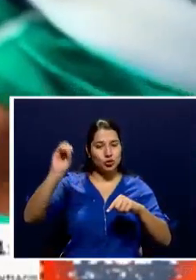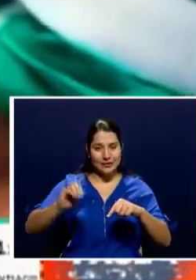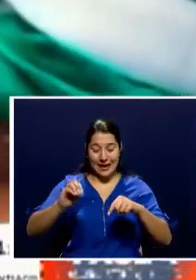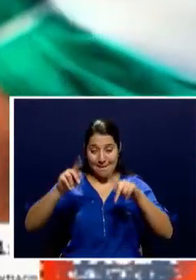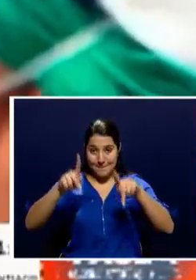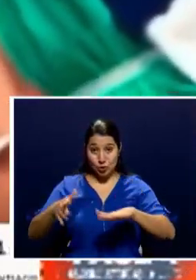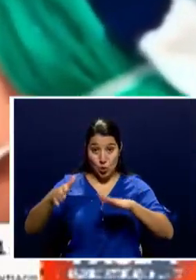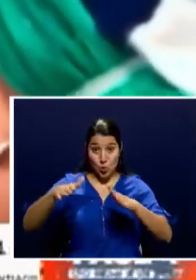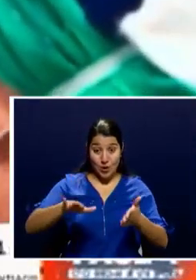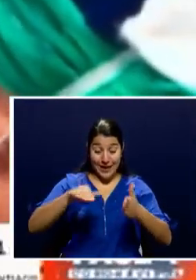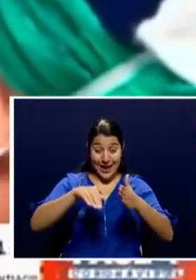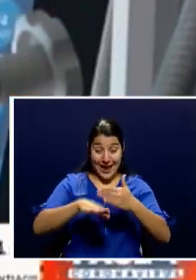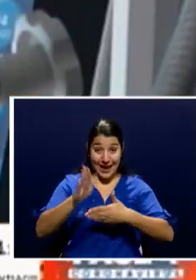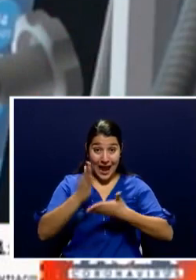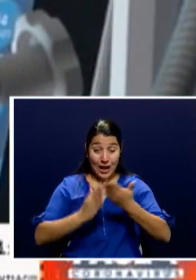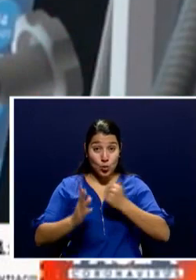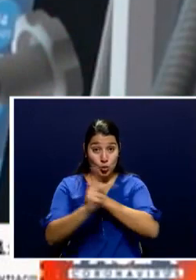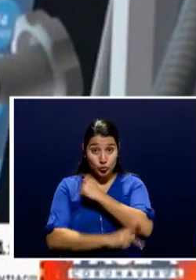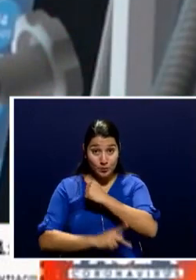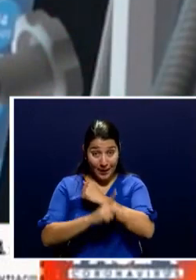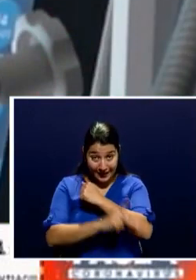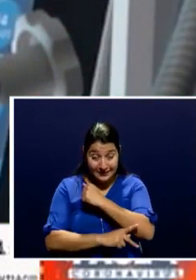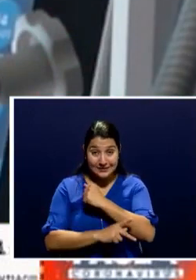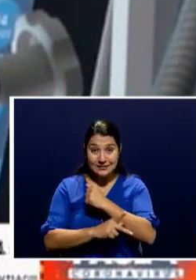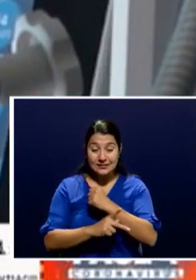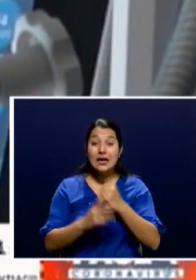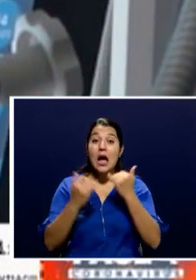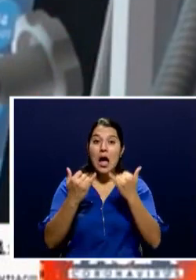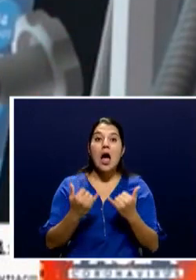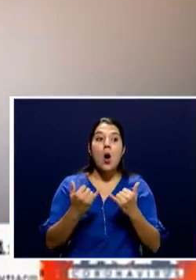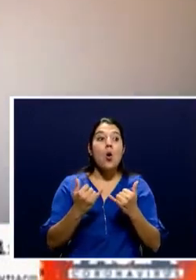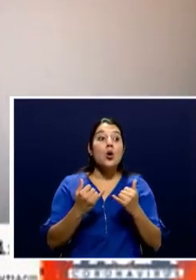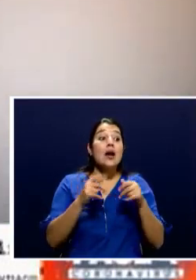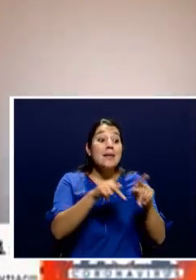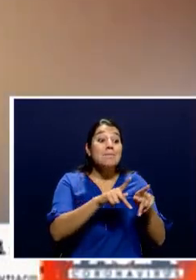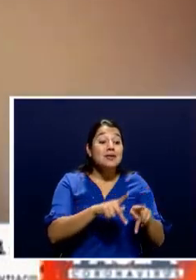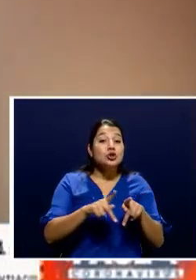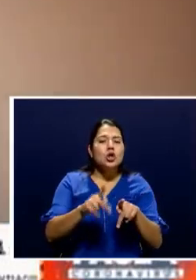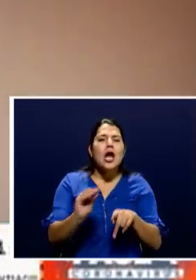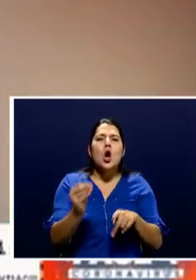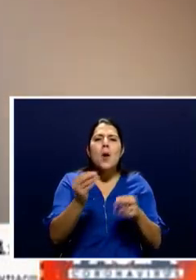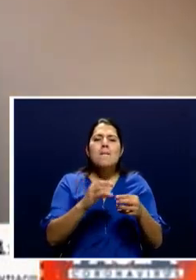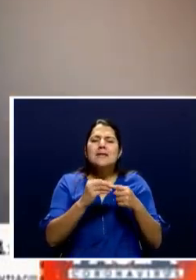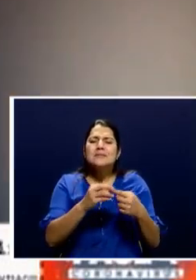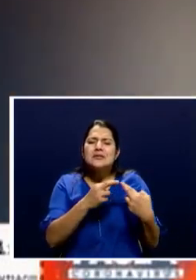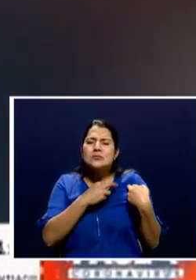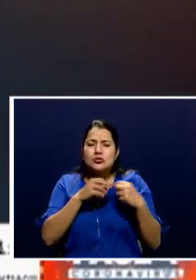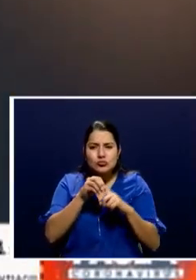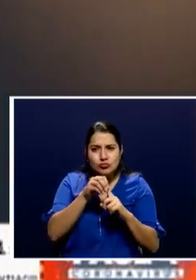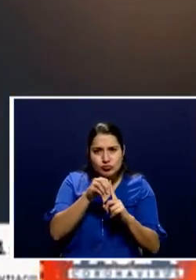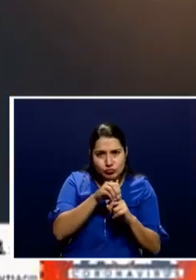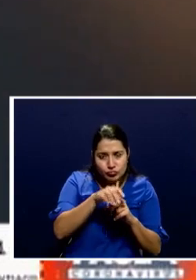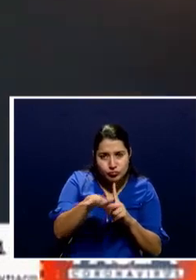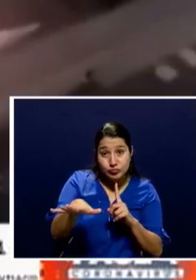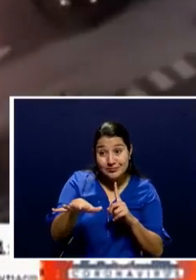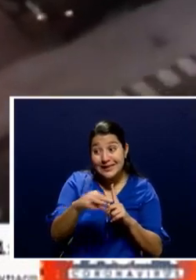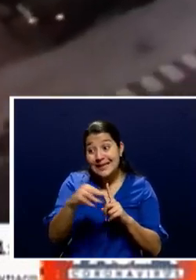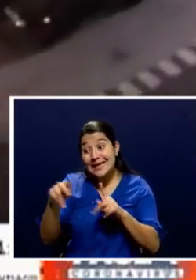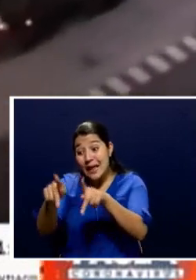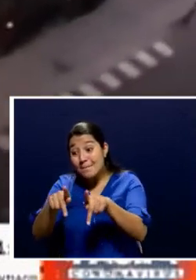y las cercanías entre las personas más jóvenes, que son las grandes transmisoras del virus, y los mayores de las familias, los